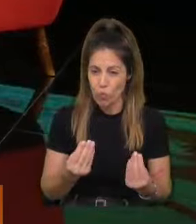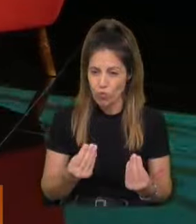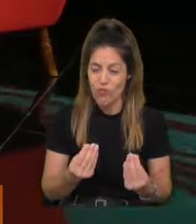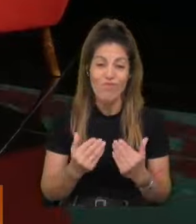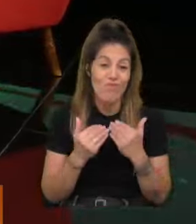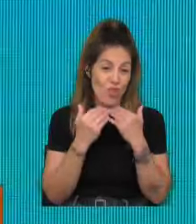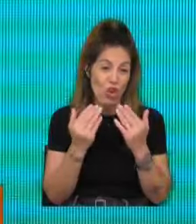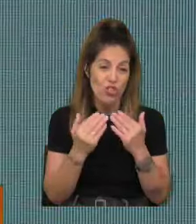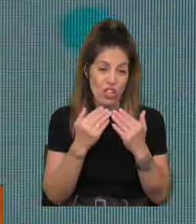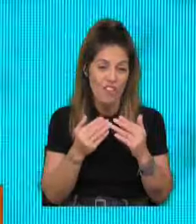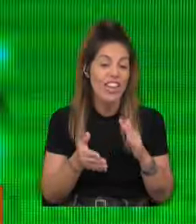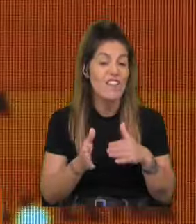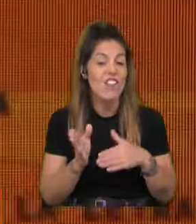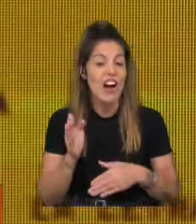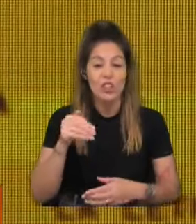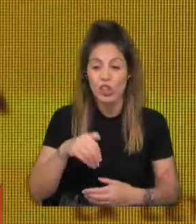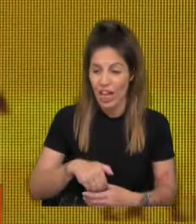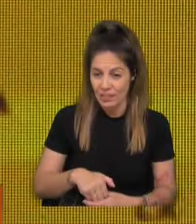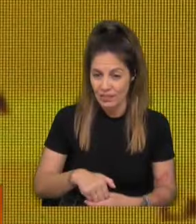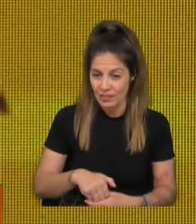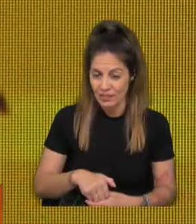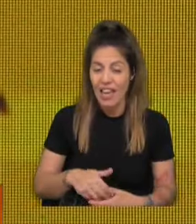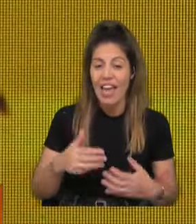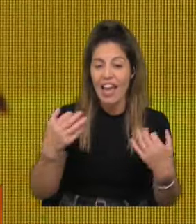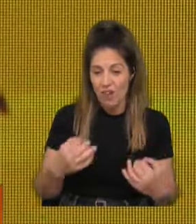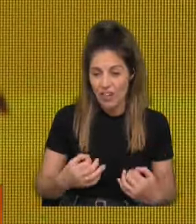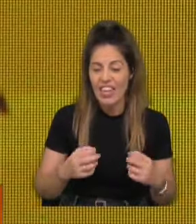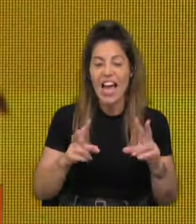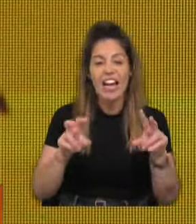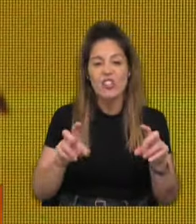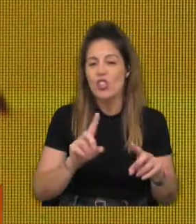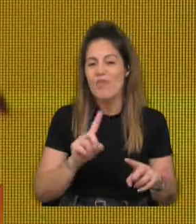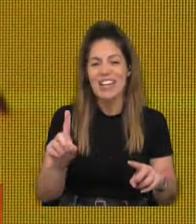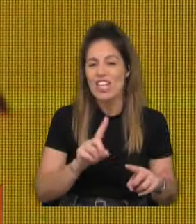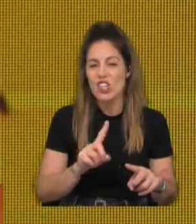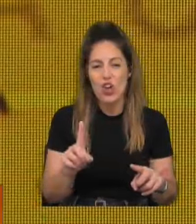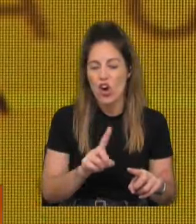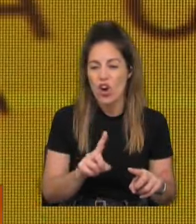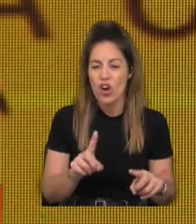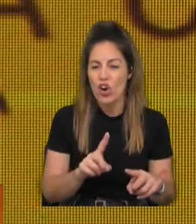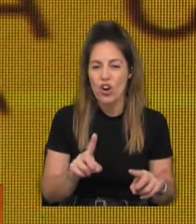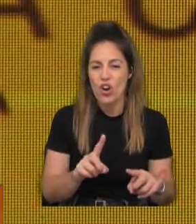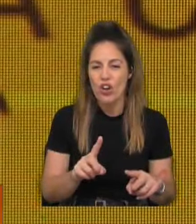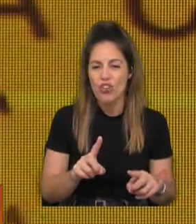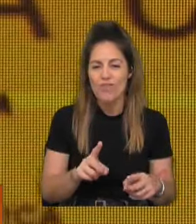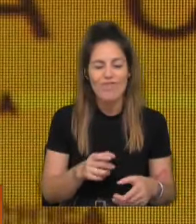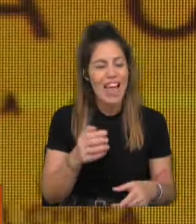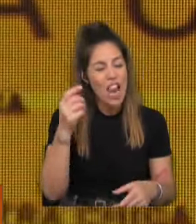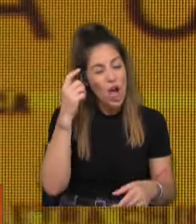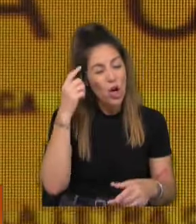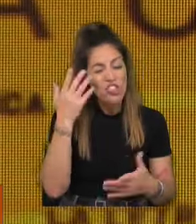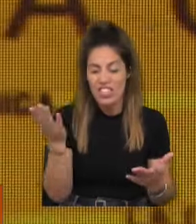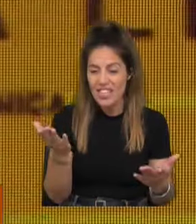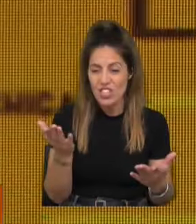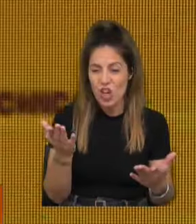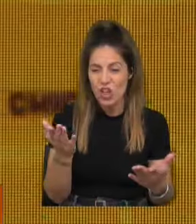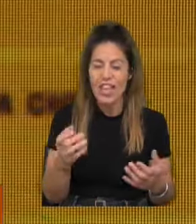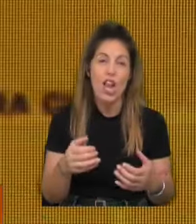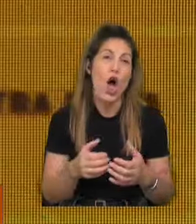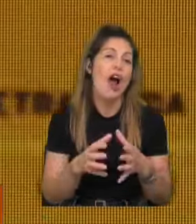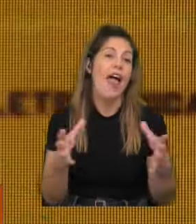no sabe que votaría no es verdad que es un tema que no ha estado en la en la consideración pública sobre todo en los grandes